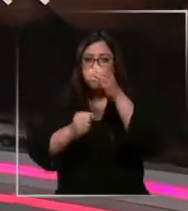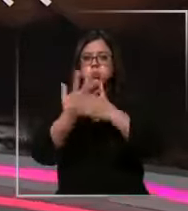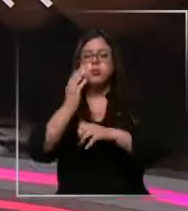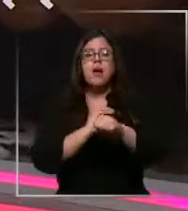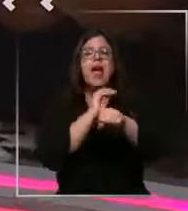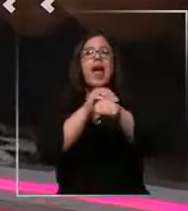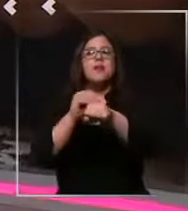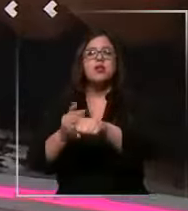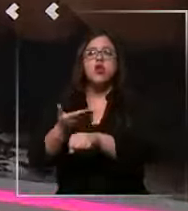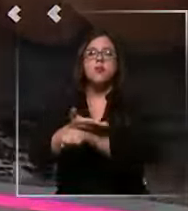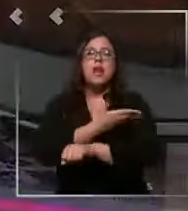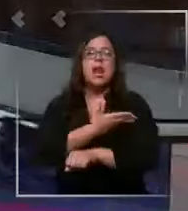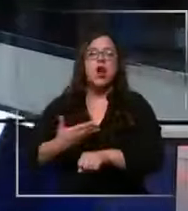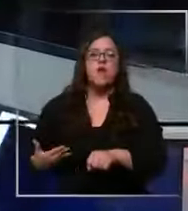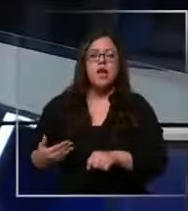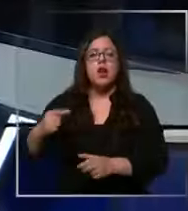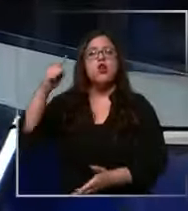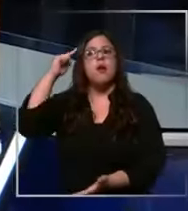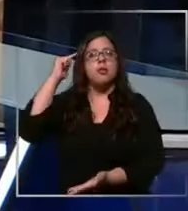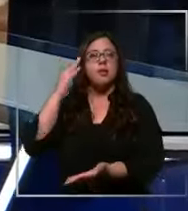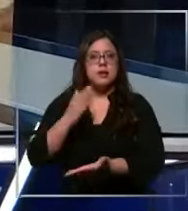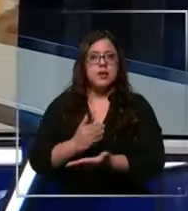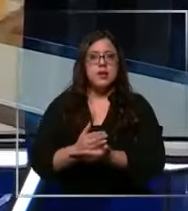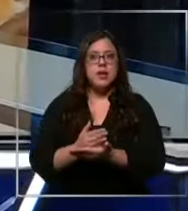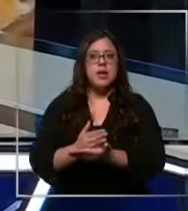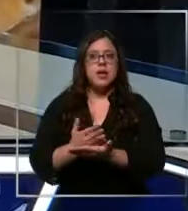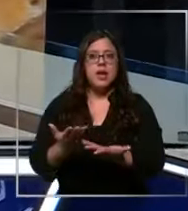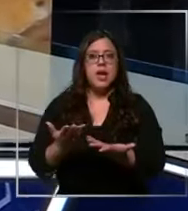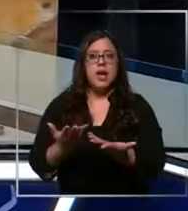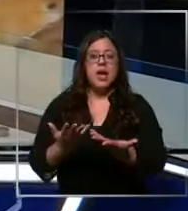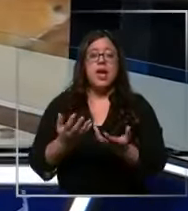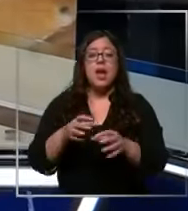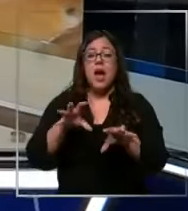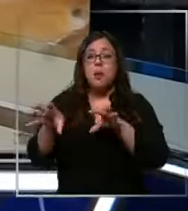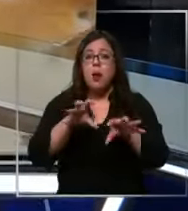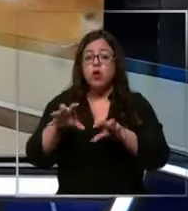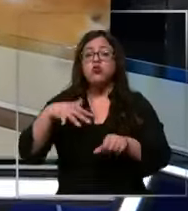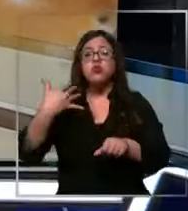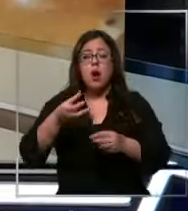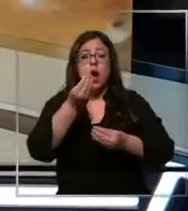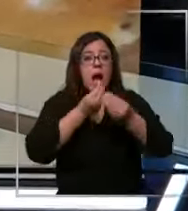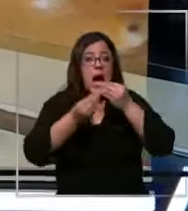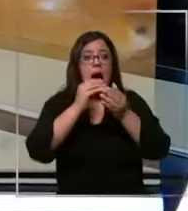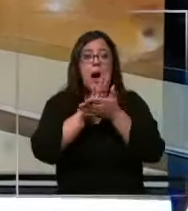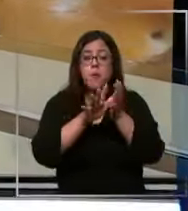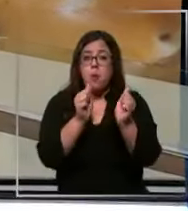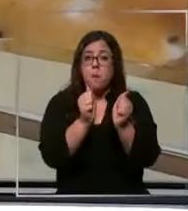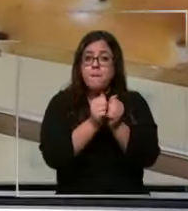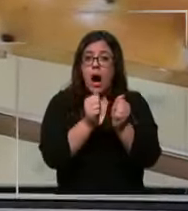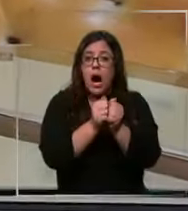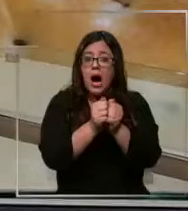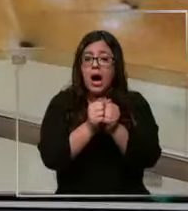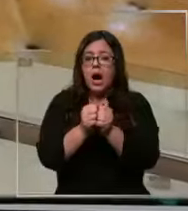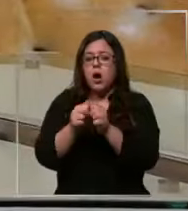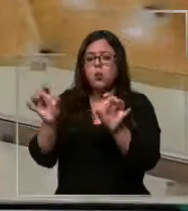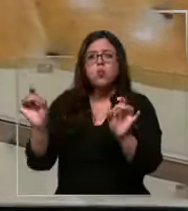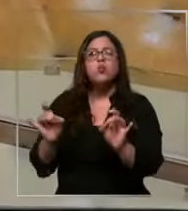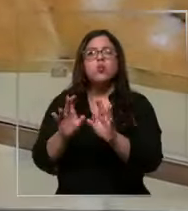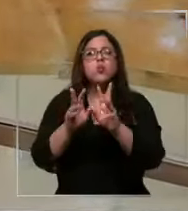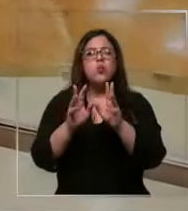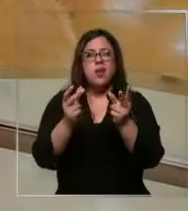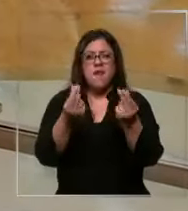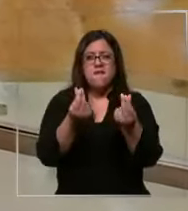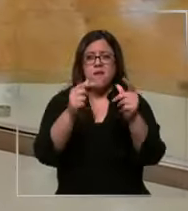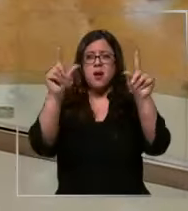y solicitaron al gobierno tomar medidas para un insumo tan importante en la cadena de la producción como es el pan. ¿Podríamos ver precios